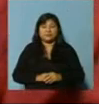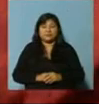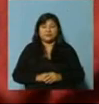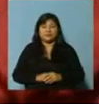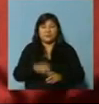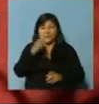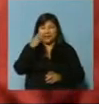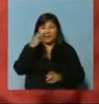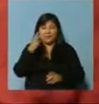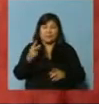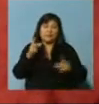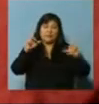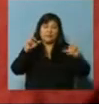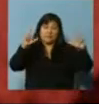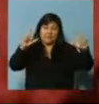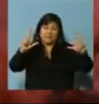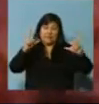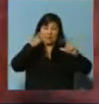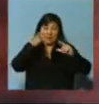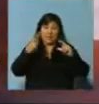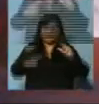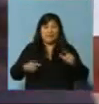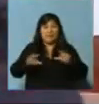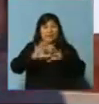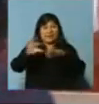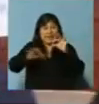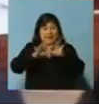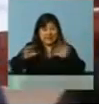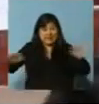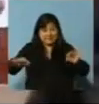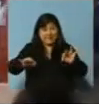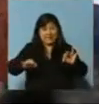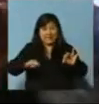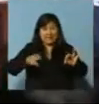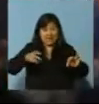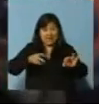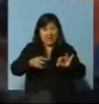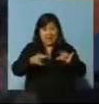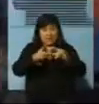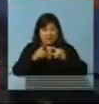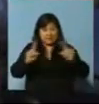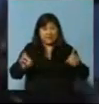las placas, el corte de cinta posteriormente.